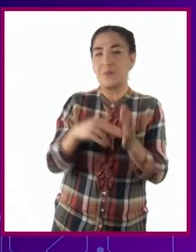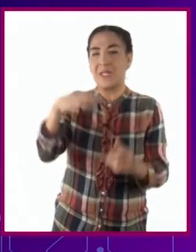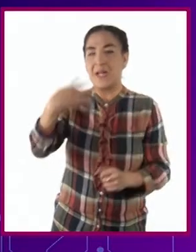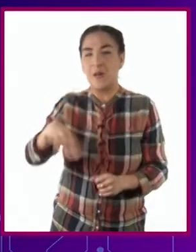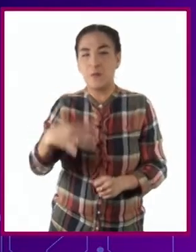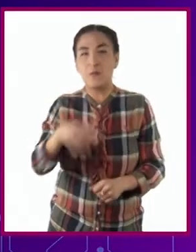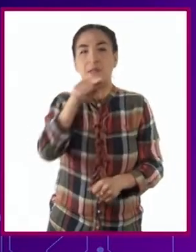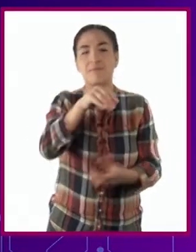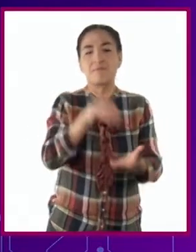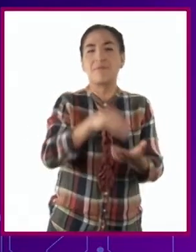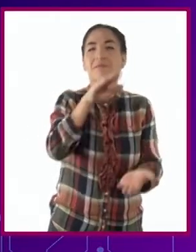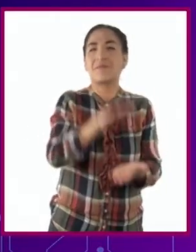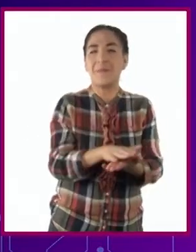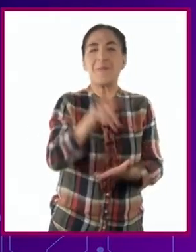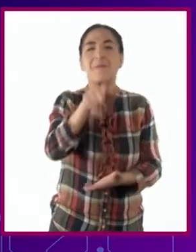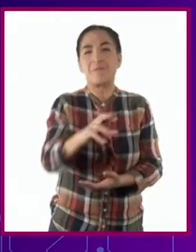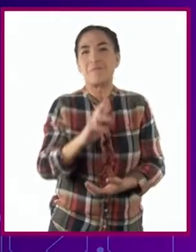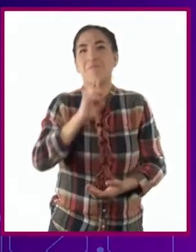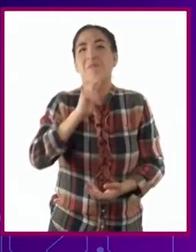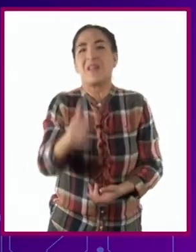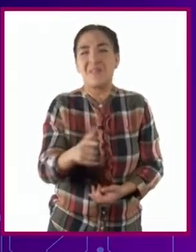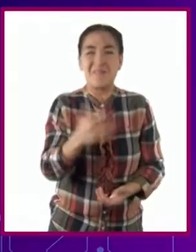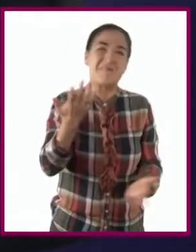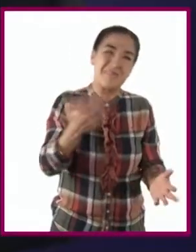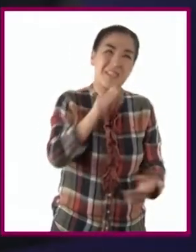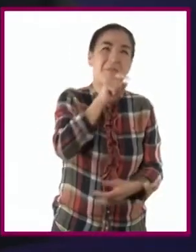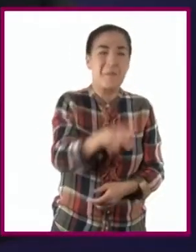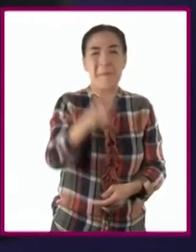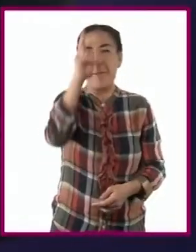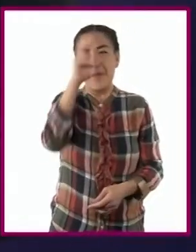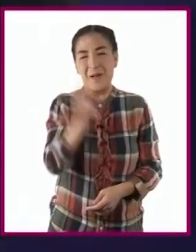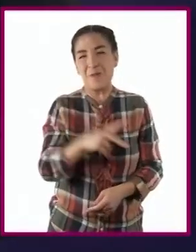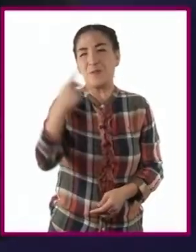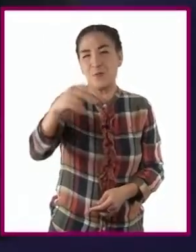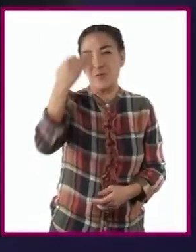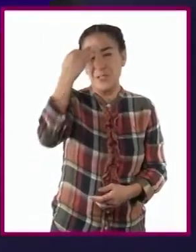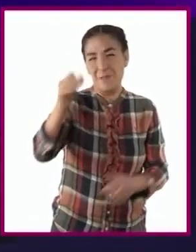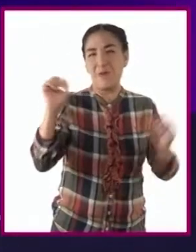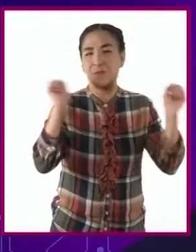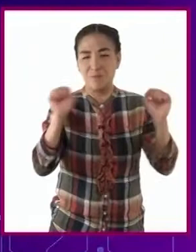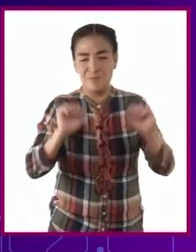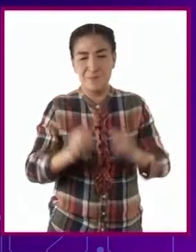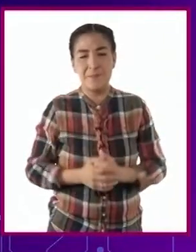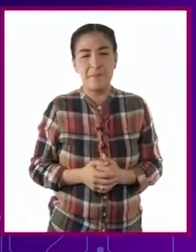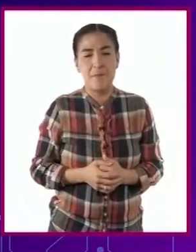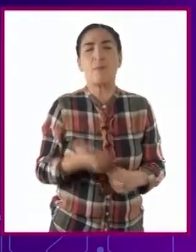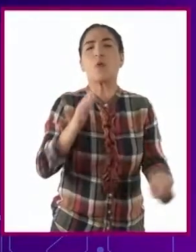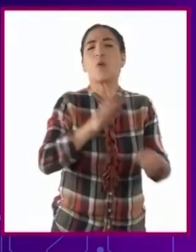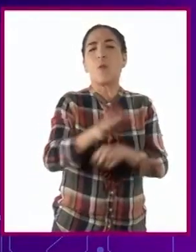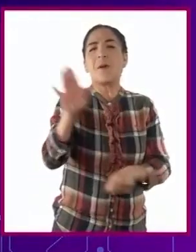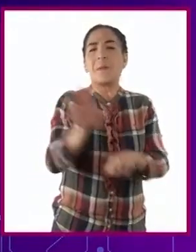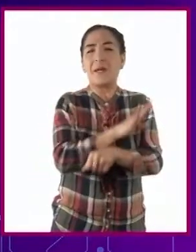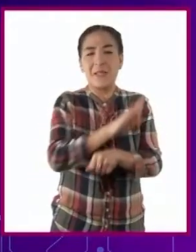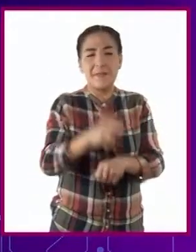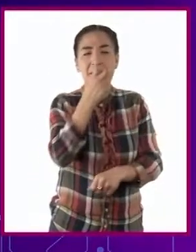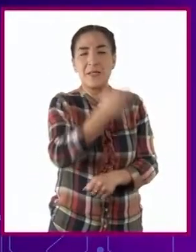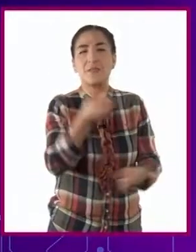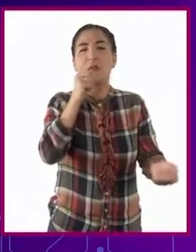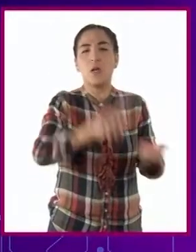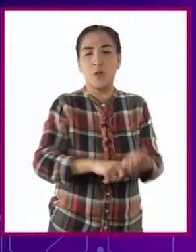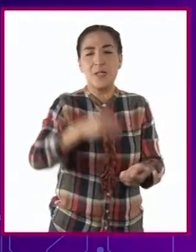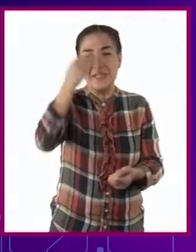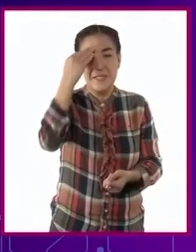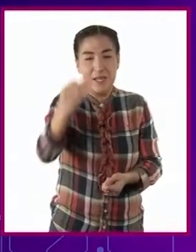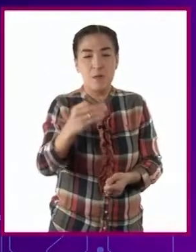cuando registró su mejor y peor tiempo. Reflexionemos, ¿qué ventajas tiene el análisis de los tiempos de Usain